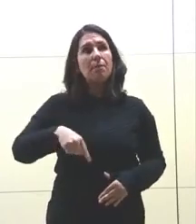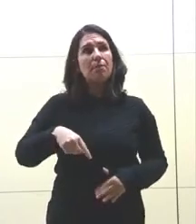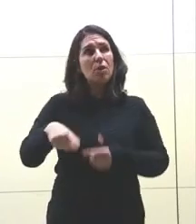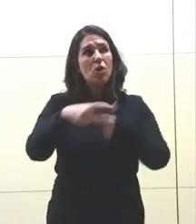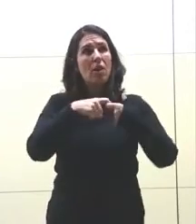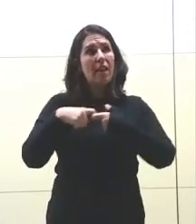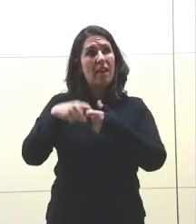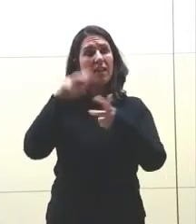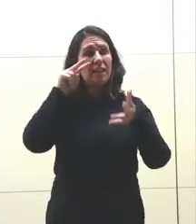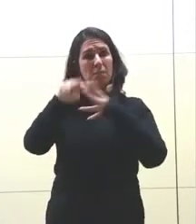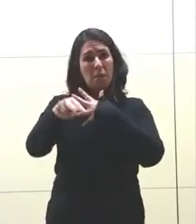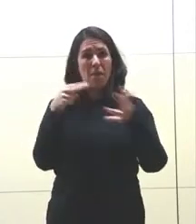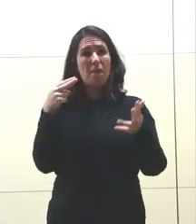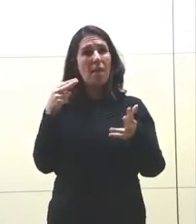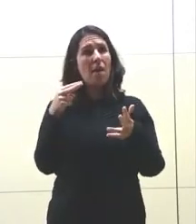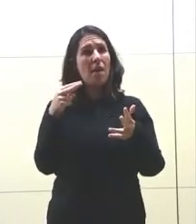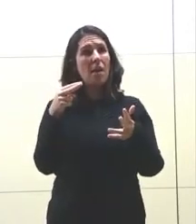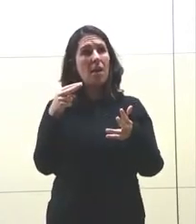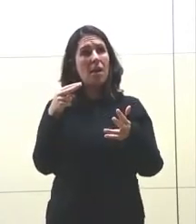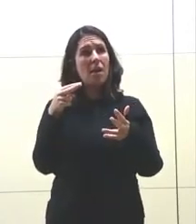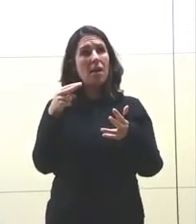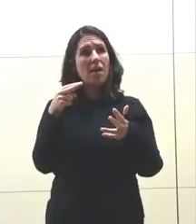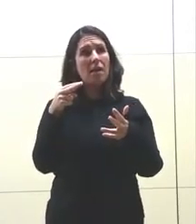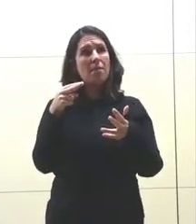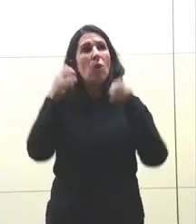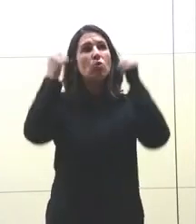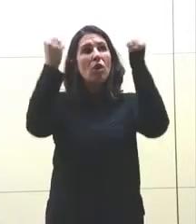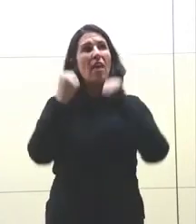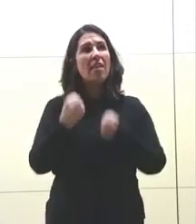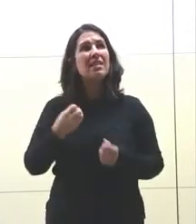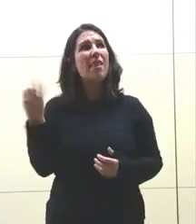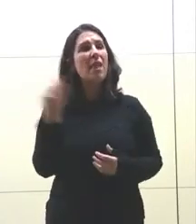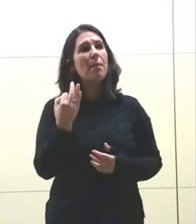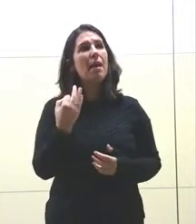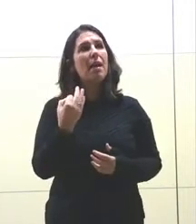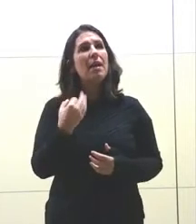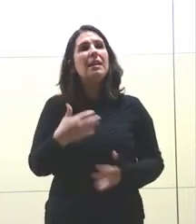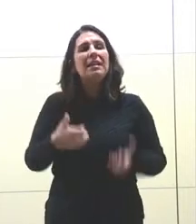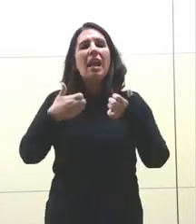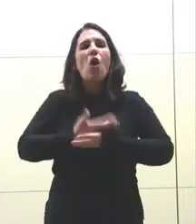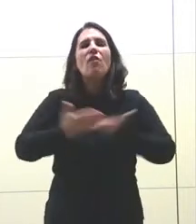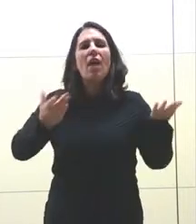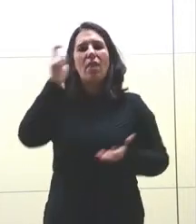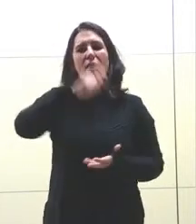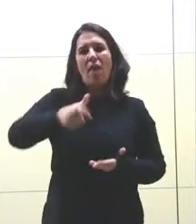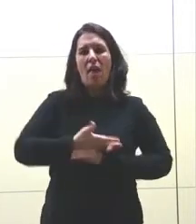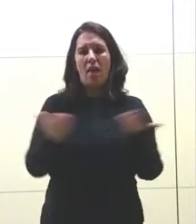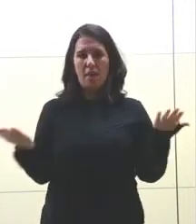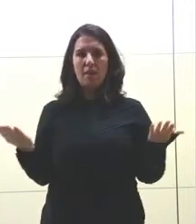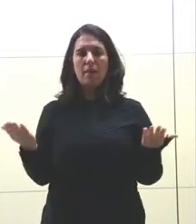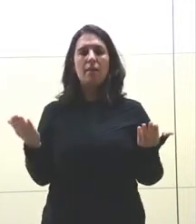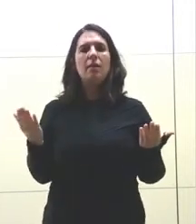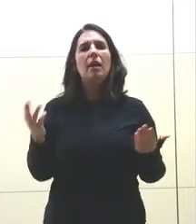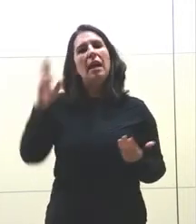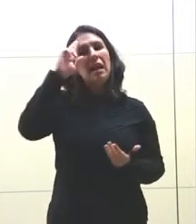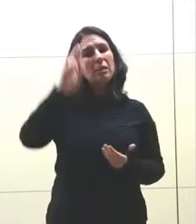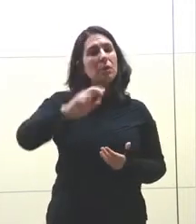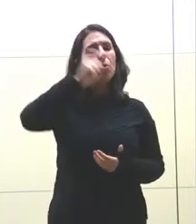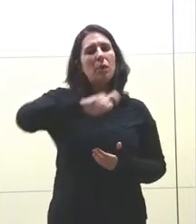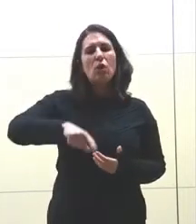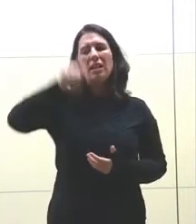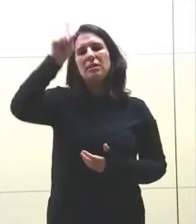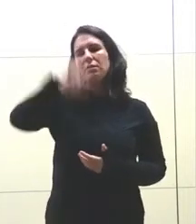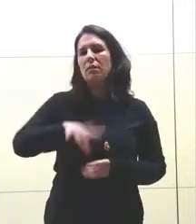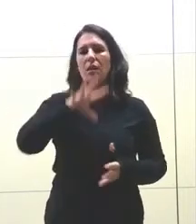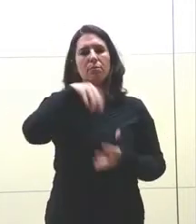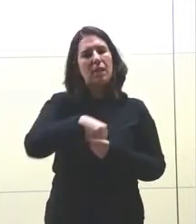las instituciones. Las autoridades tienen que ganarse esta confianza. Luego, el respeto hacia las personas debe presidir todas las